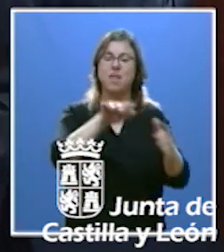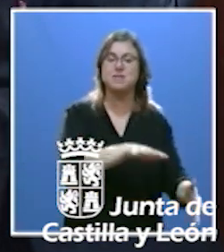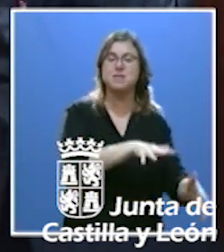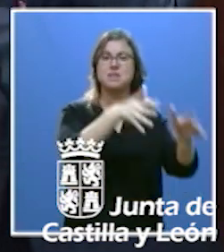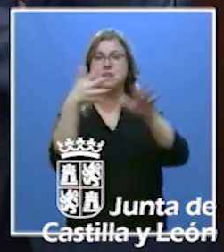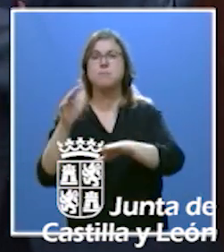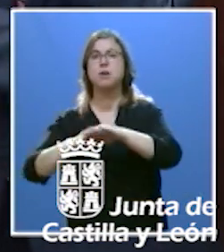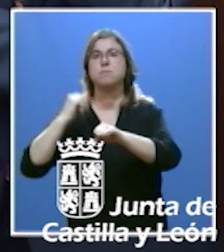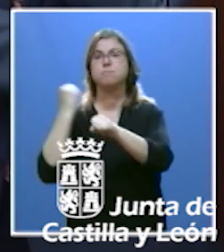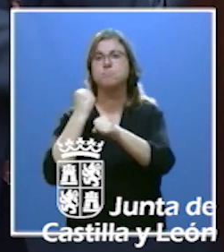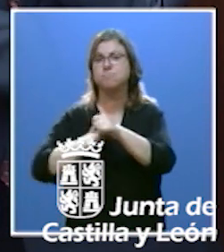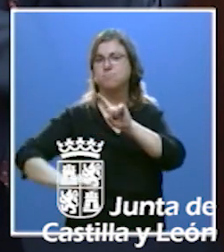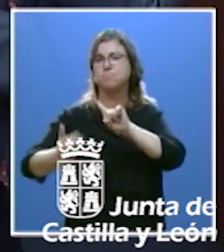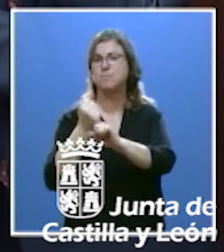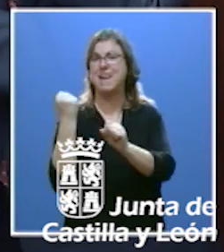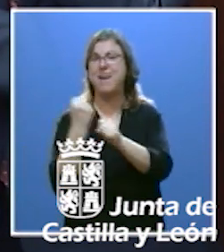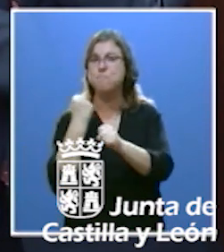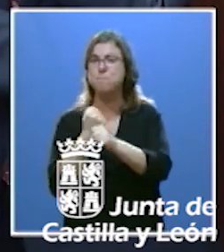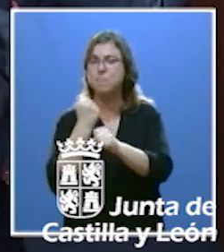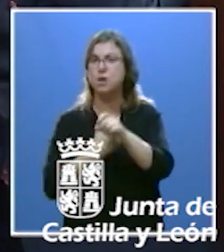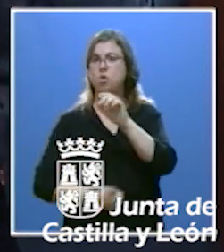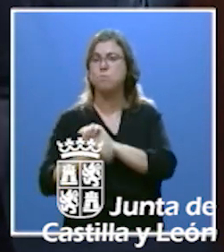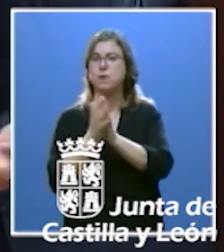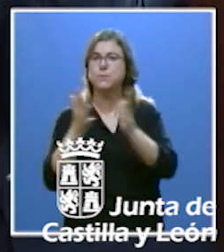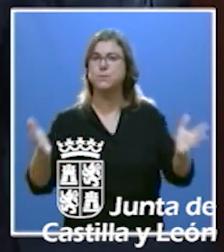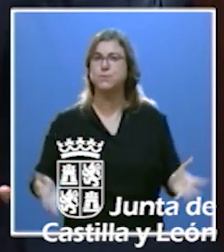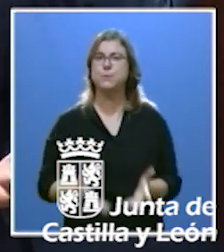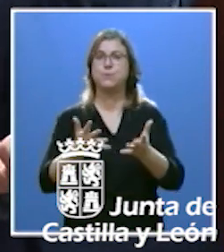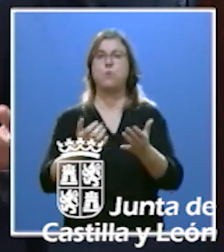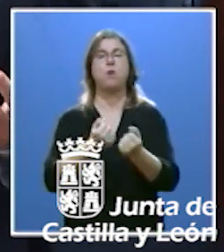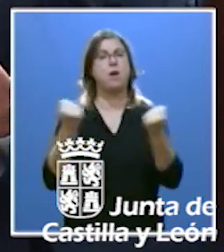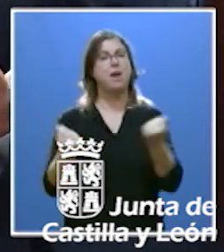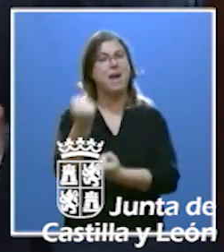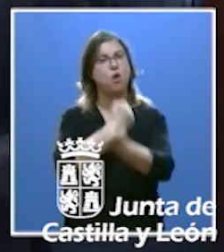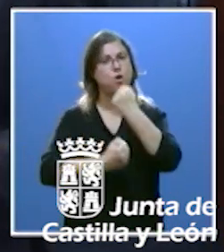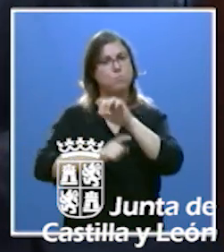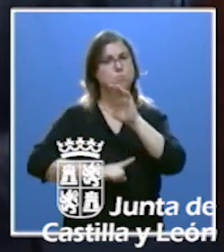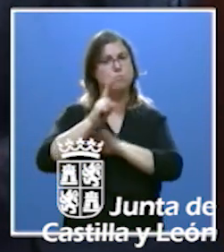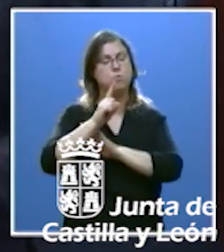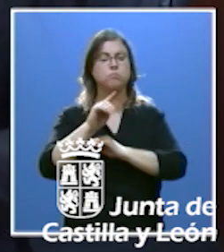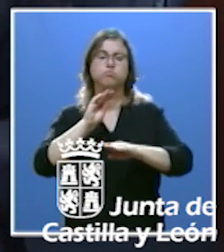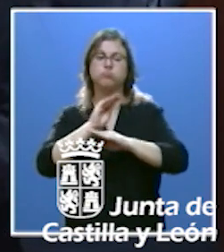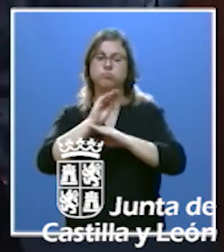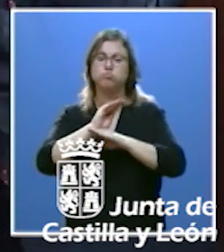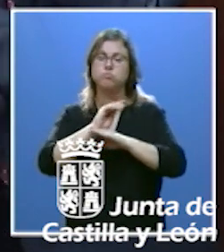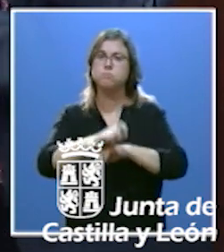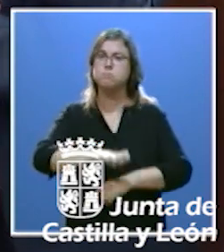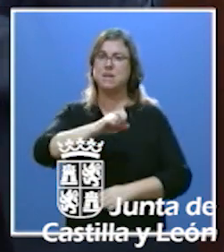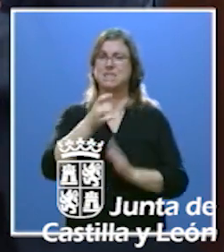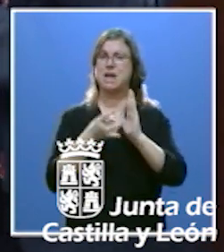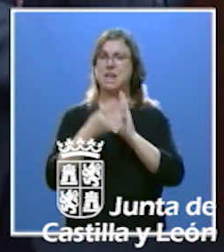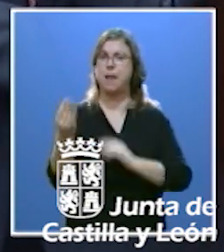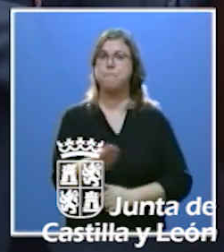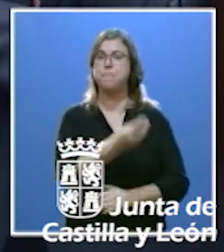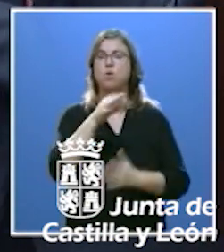del empleo, en fomento de la actividad económica, en el mantenimiento y mejora de los servicios públicos, en